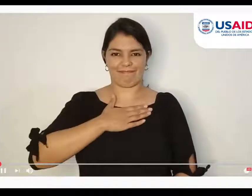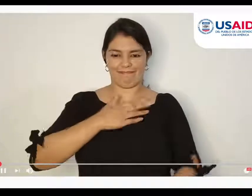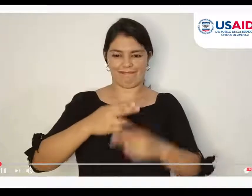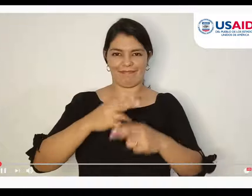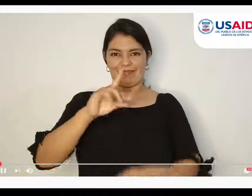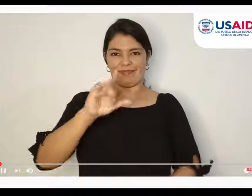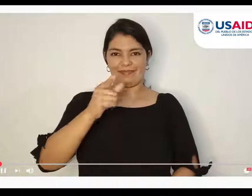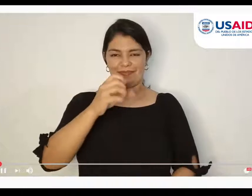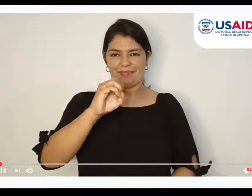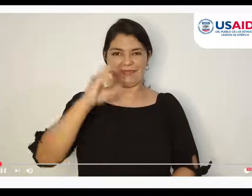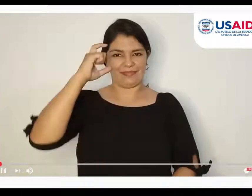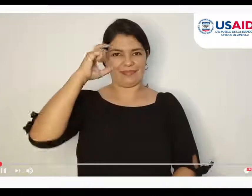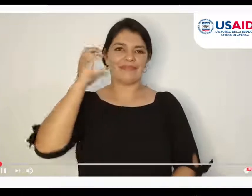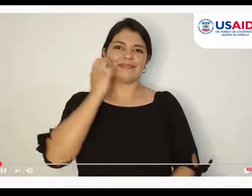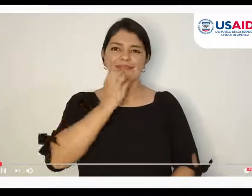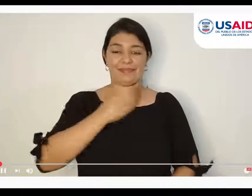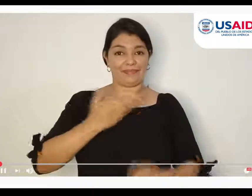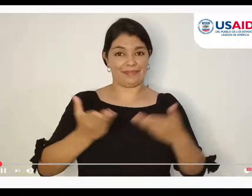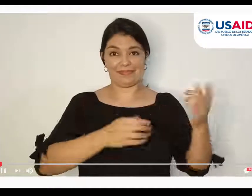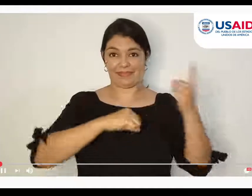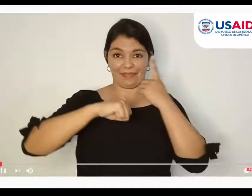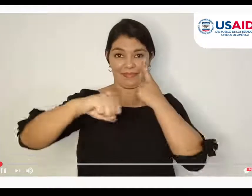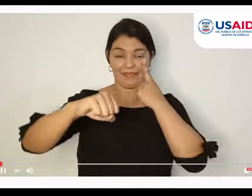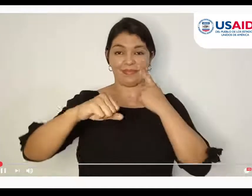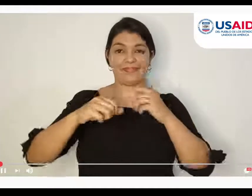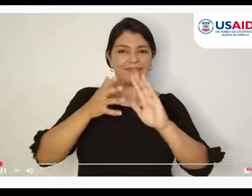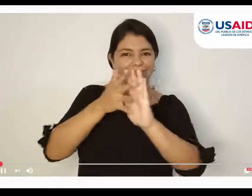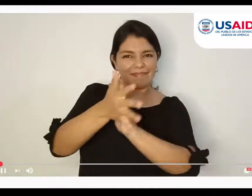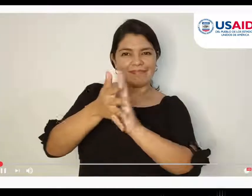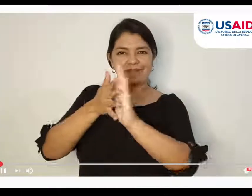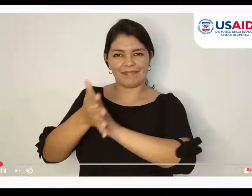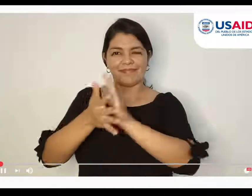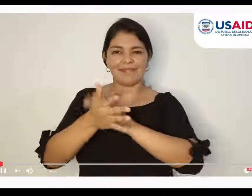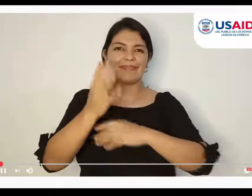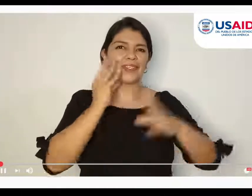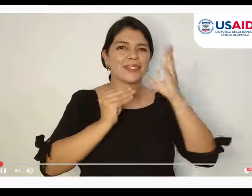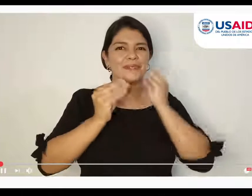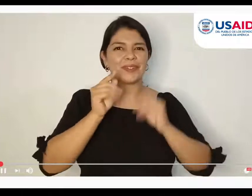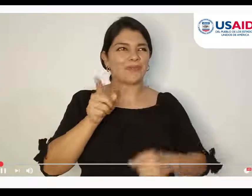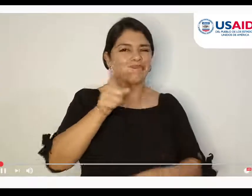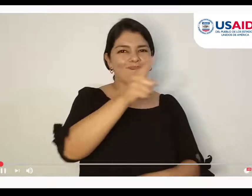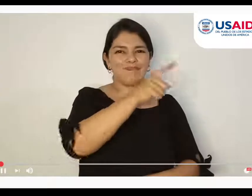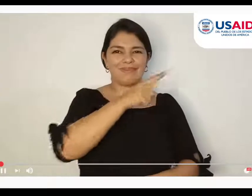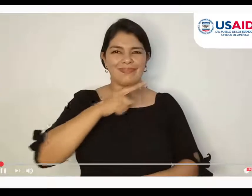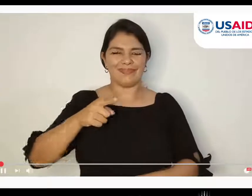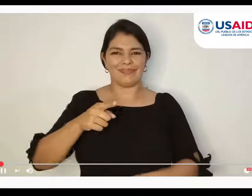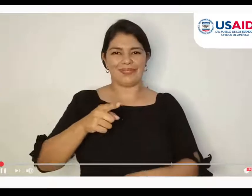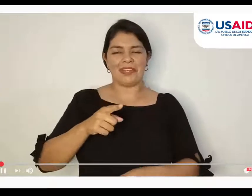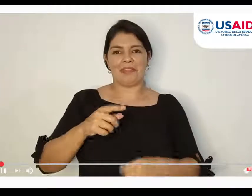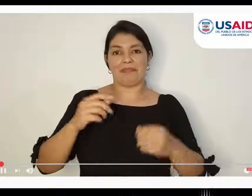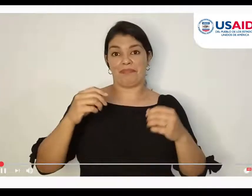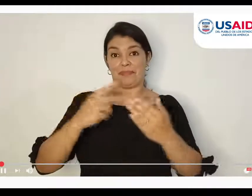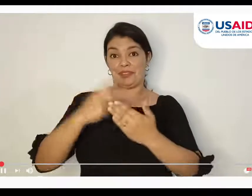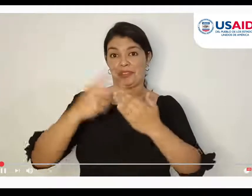Hola, mi nombre es Diego Aranguren y les doy la bienvenida en La Jugada con los Derechos, un podcast en el que vamos a retratar a través de